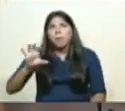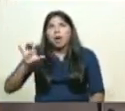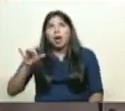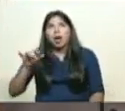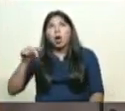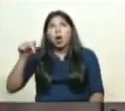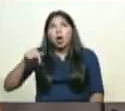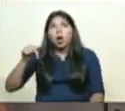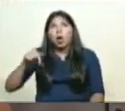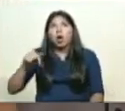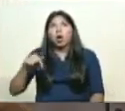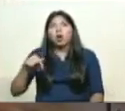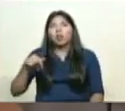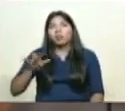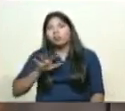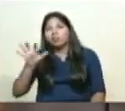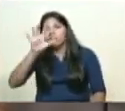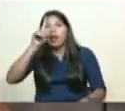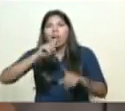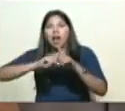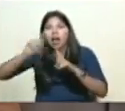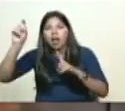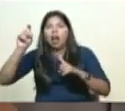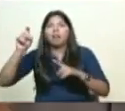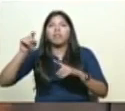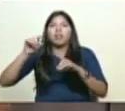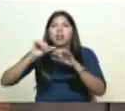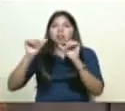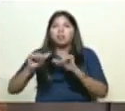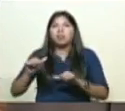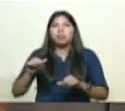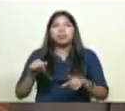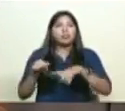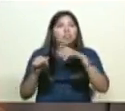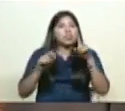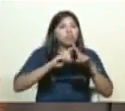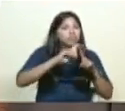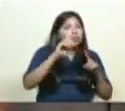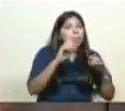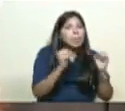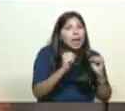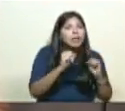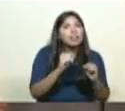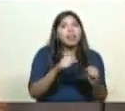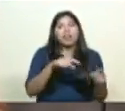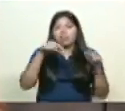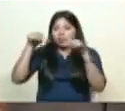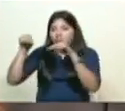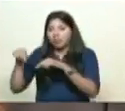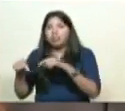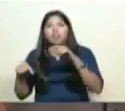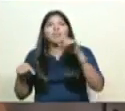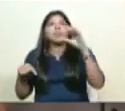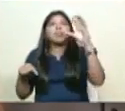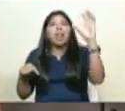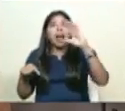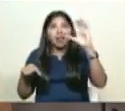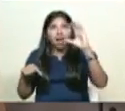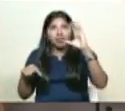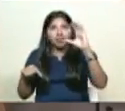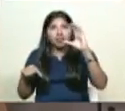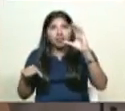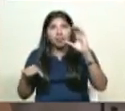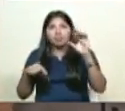Guaraíra Repano, al Guaraíra Repano del sistema teleférico, al sistema teleférico Mucumbarí, y por supuesto la ciudad de Caracas nuestra, y